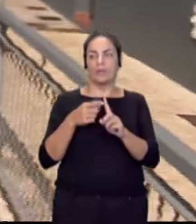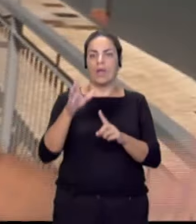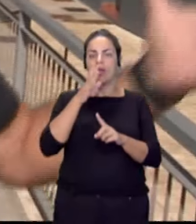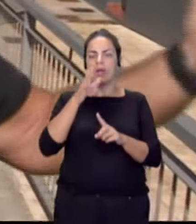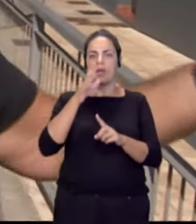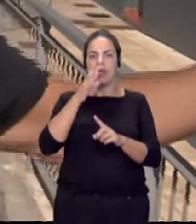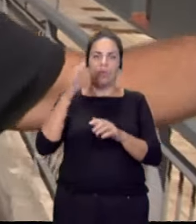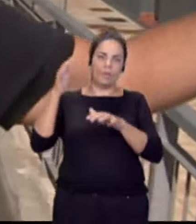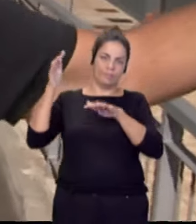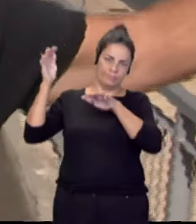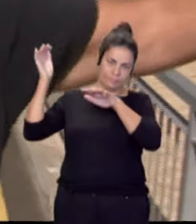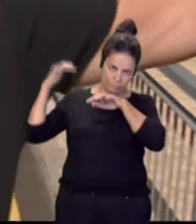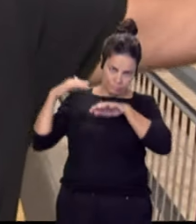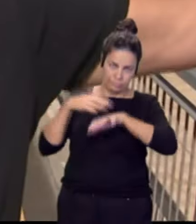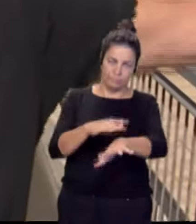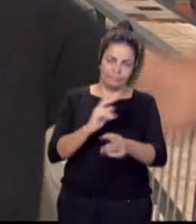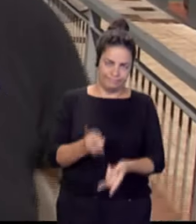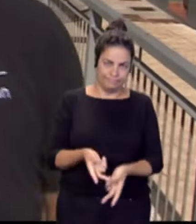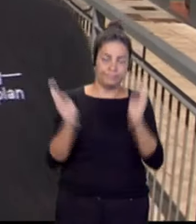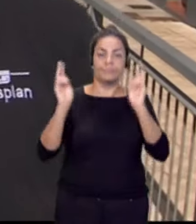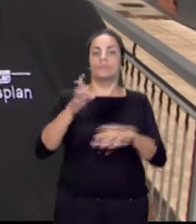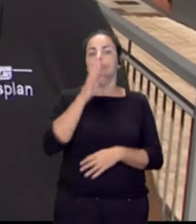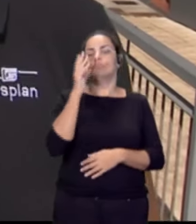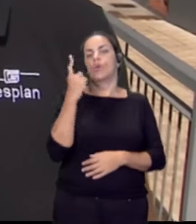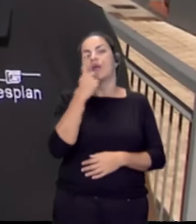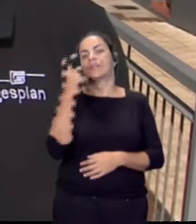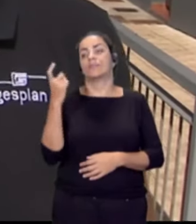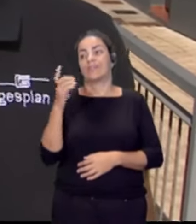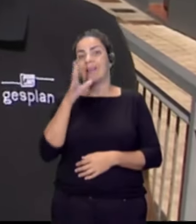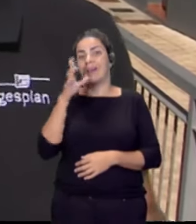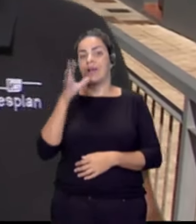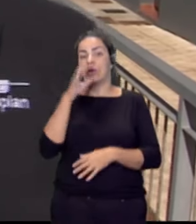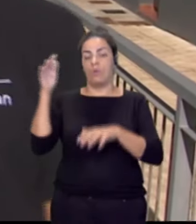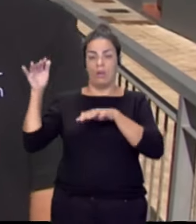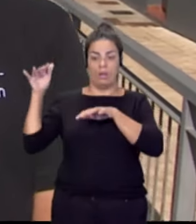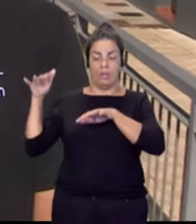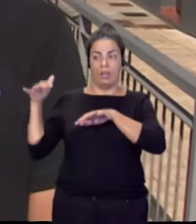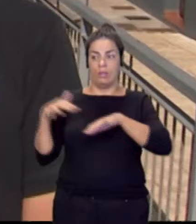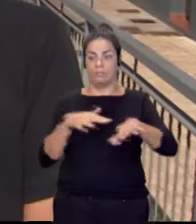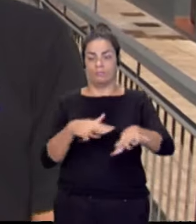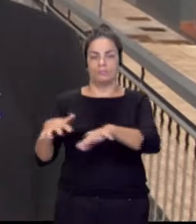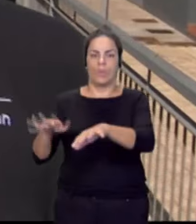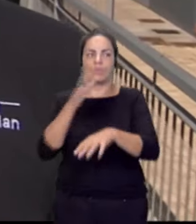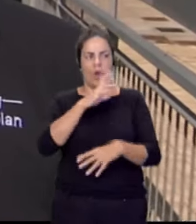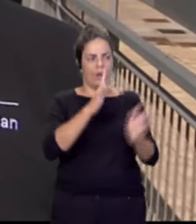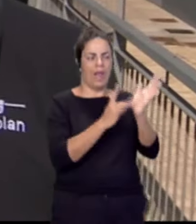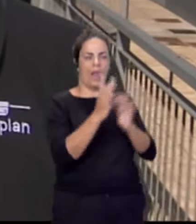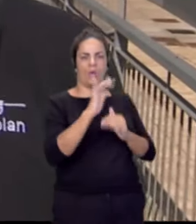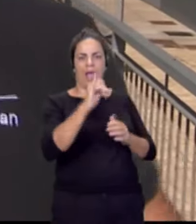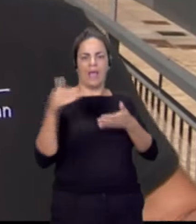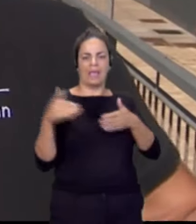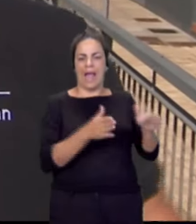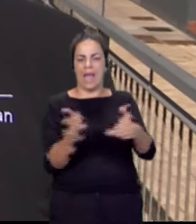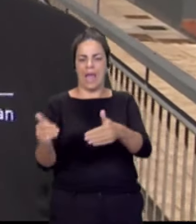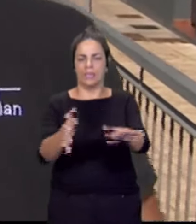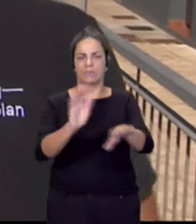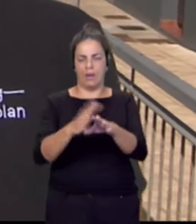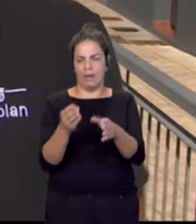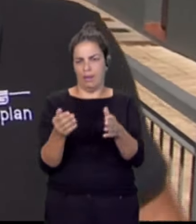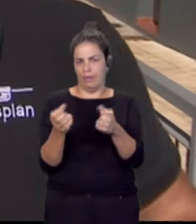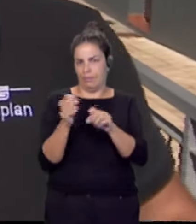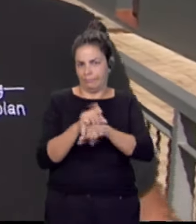correr. Fundamentalmente lo que necesitamos es que el agua discurra hacia la zona de canales que la laguna tiene organizada para que pueda evacuar. Recuerden que